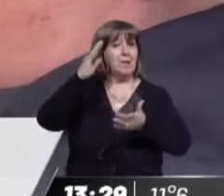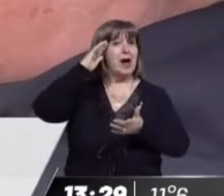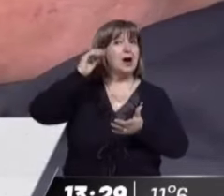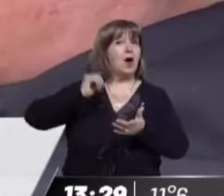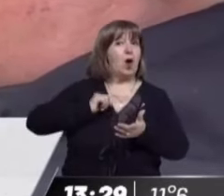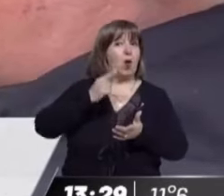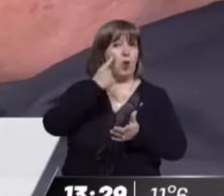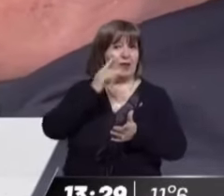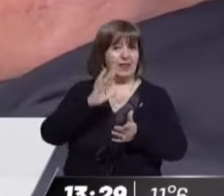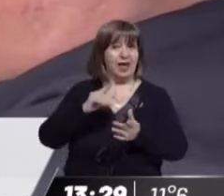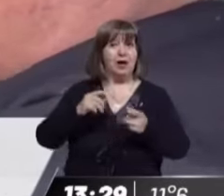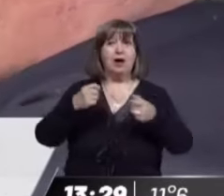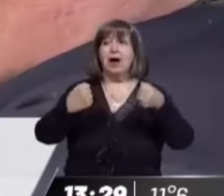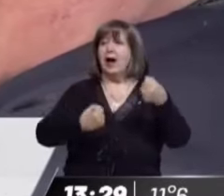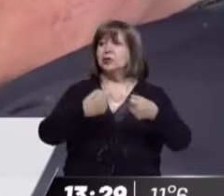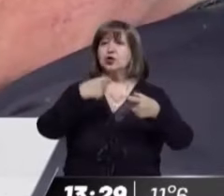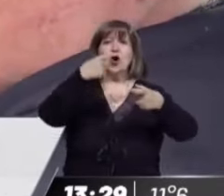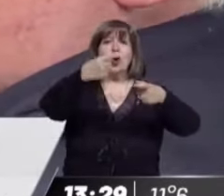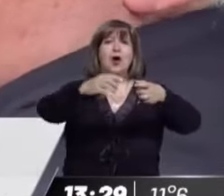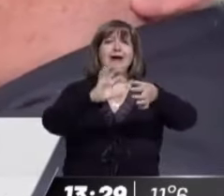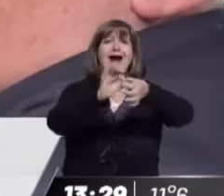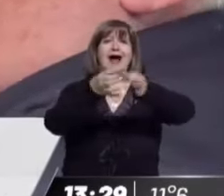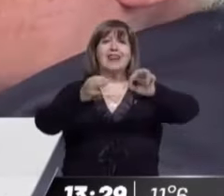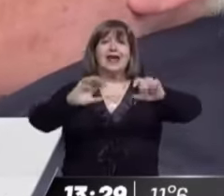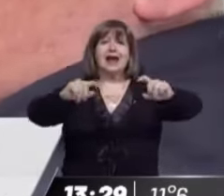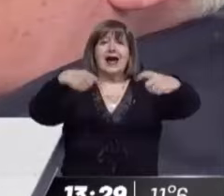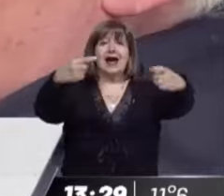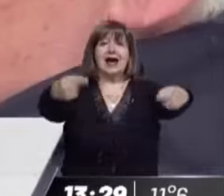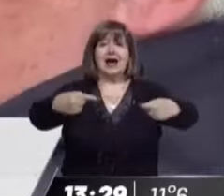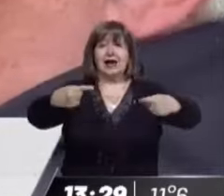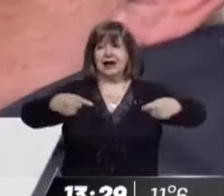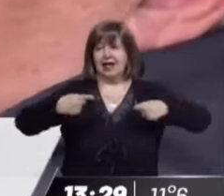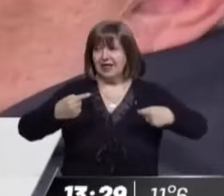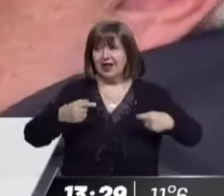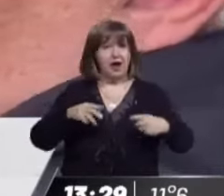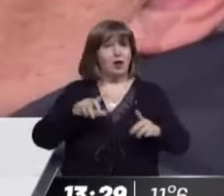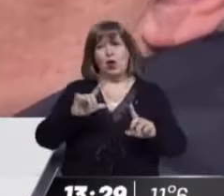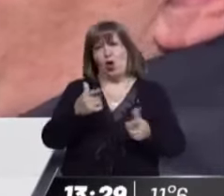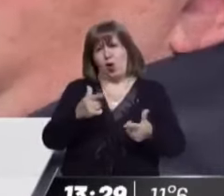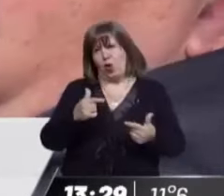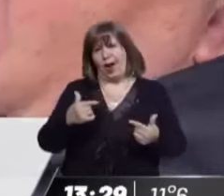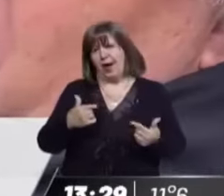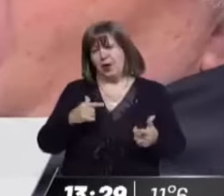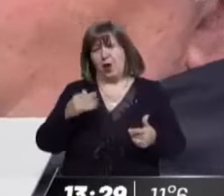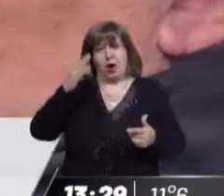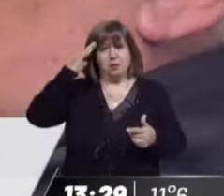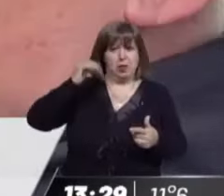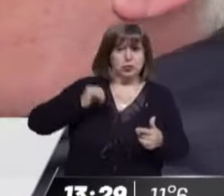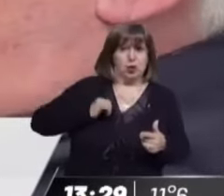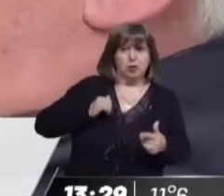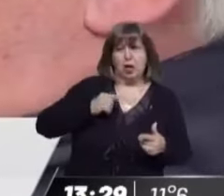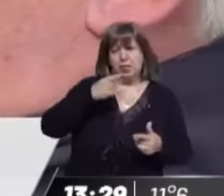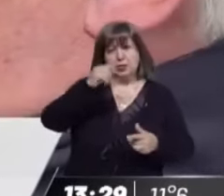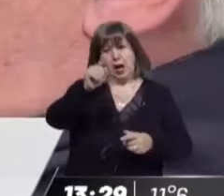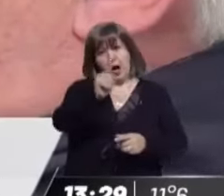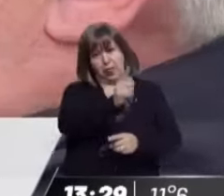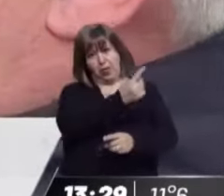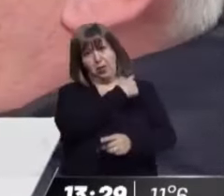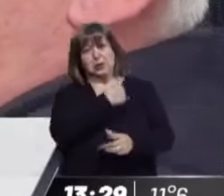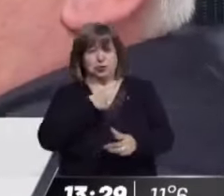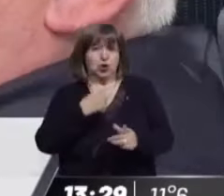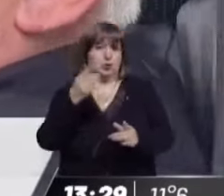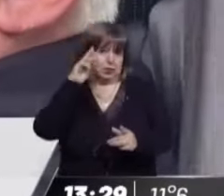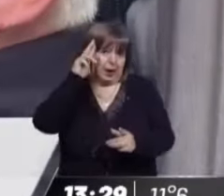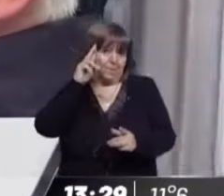tenés cadenas por ejemplo no tengo cadenas no tengo cadenas Pero bueno Vamos hasta donde se puede llegar soy consciente Cuando veo que está feo nos volvemos eh